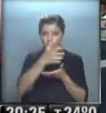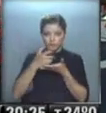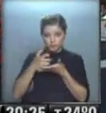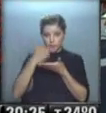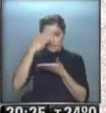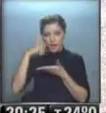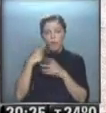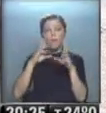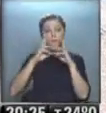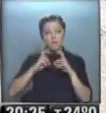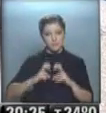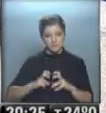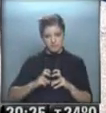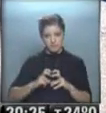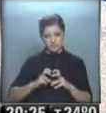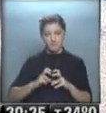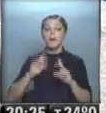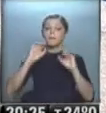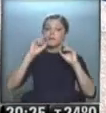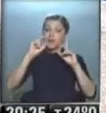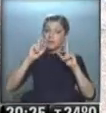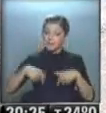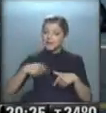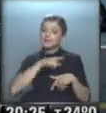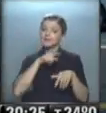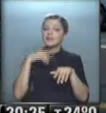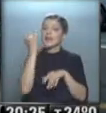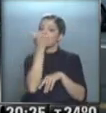instaladas en la estación 11 y las ubicadas en el trayecto que